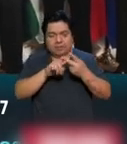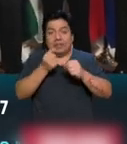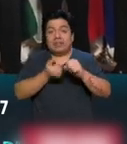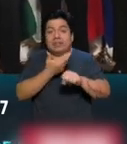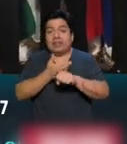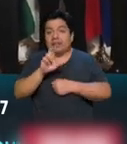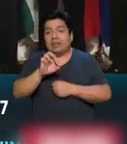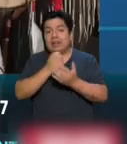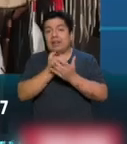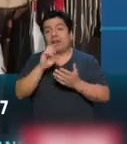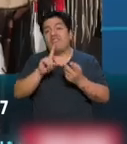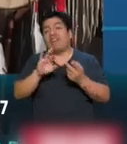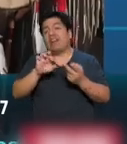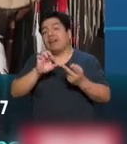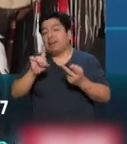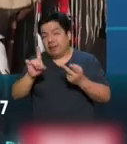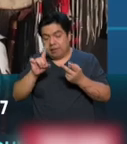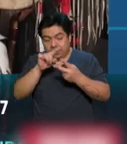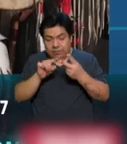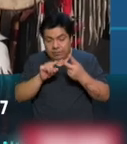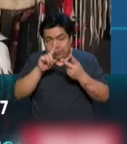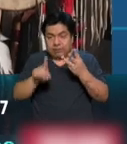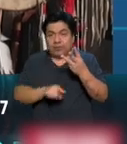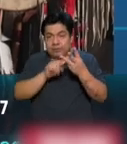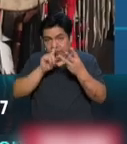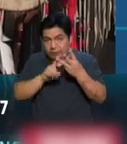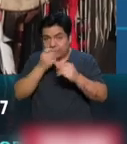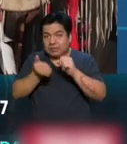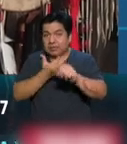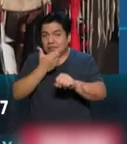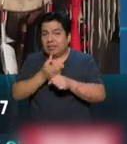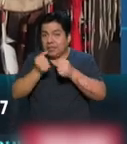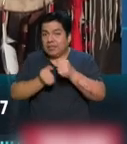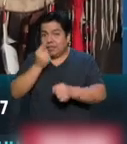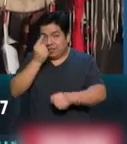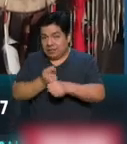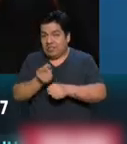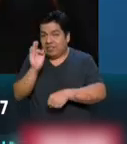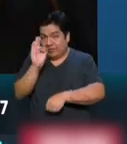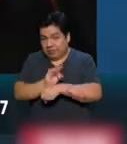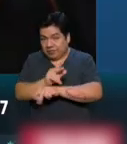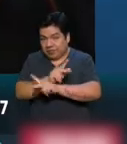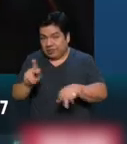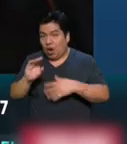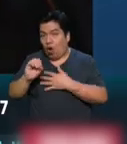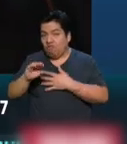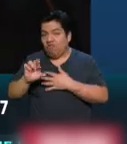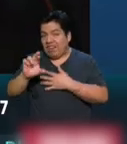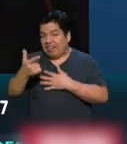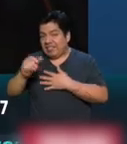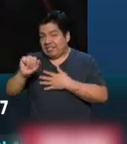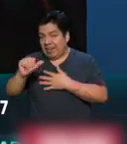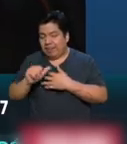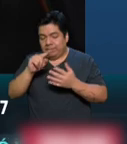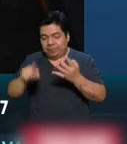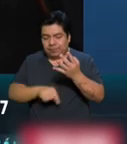secretario de Economía, Marcelo Ebrard Casaubon, el secretario de Seguridad y Protección Ciudadana, Omar García